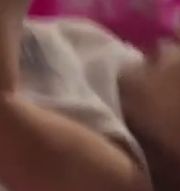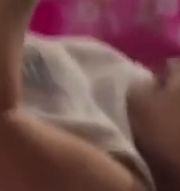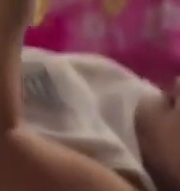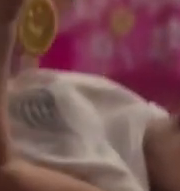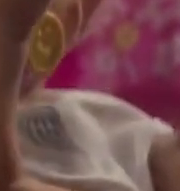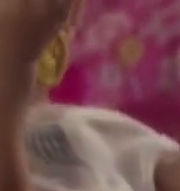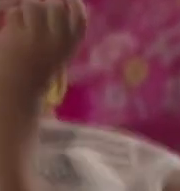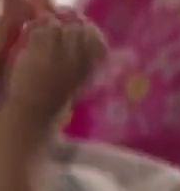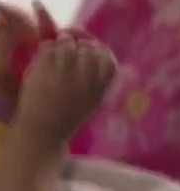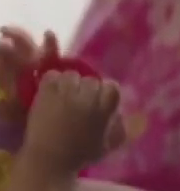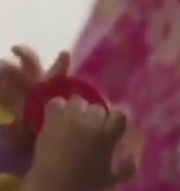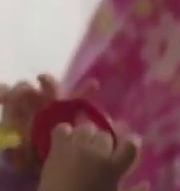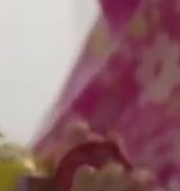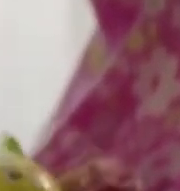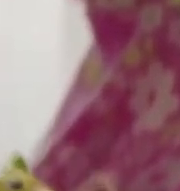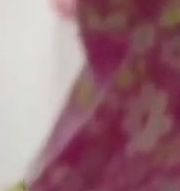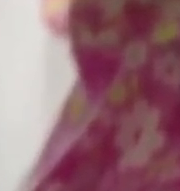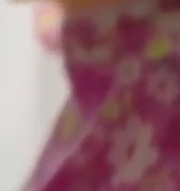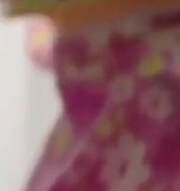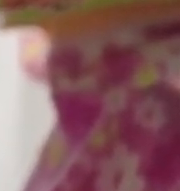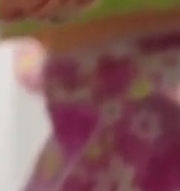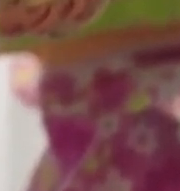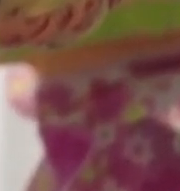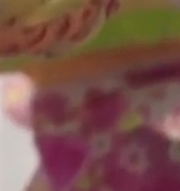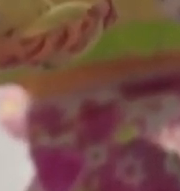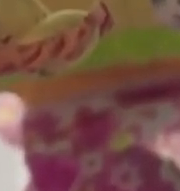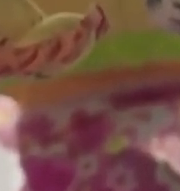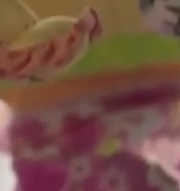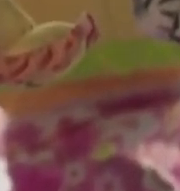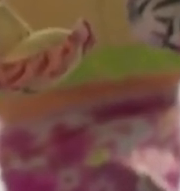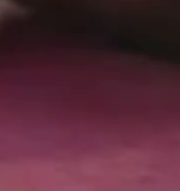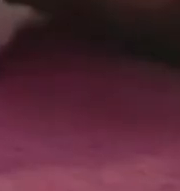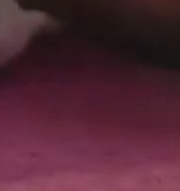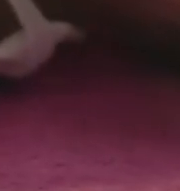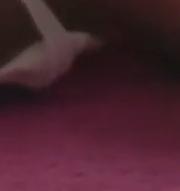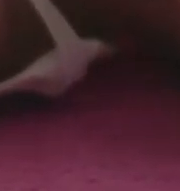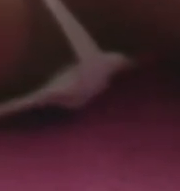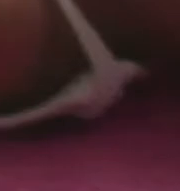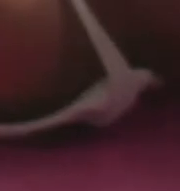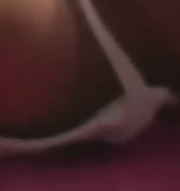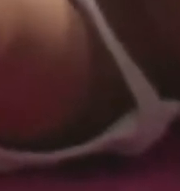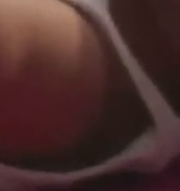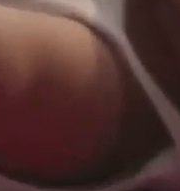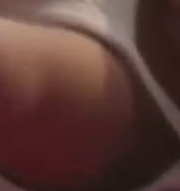nos condiciona, que nos reprime y que pone un montón de barreras.